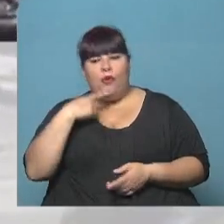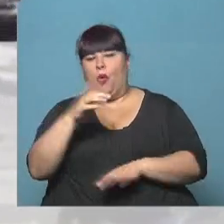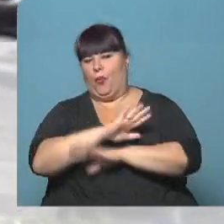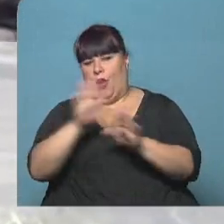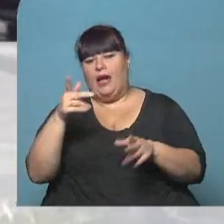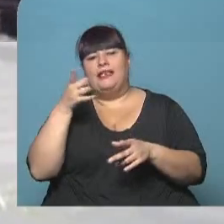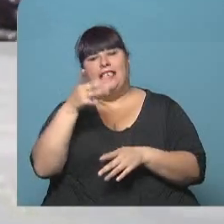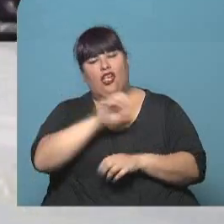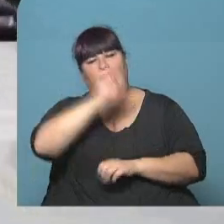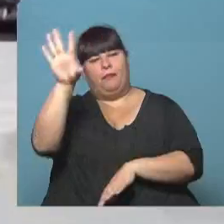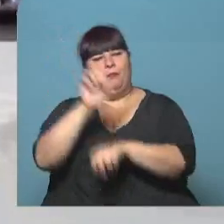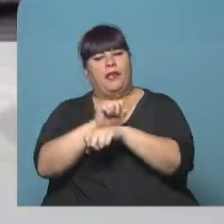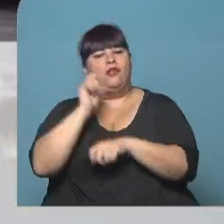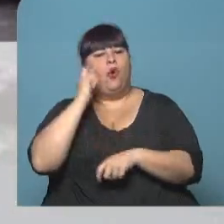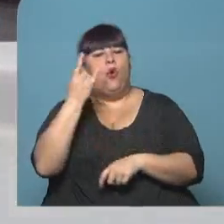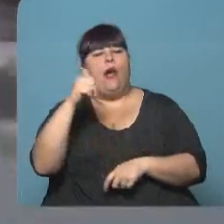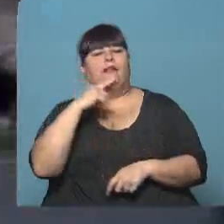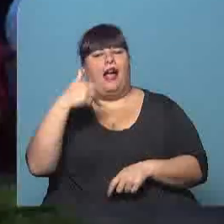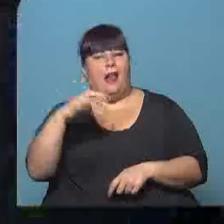que enviará al terrorista a Guantánamo.